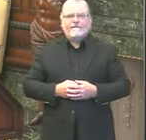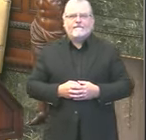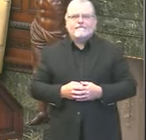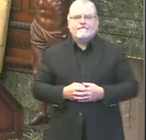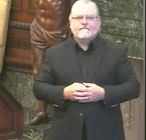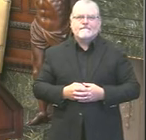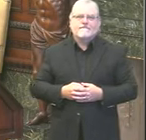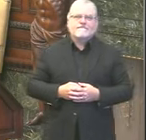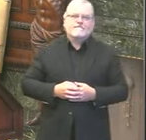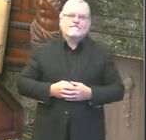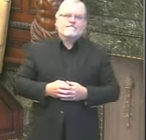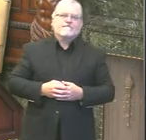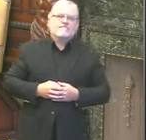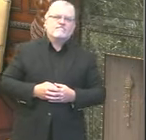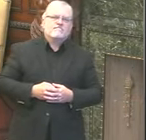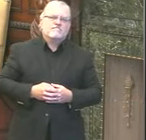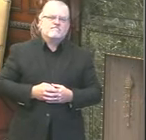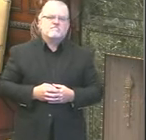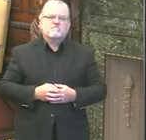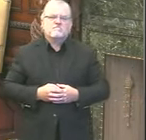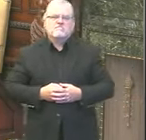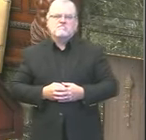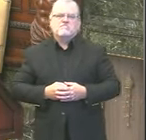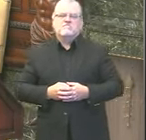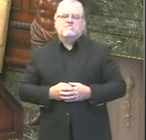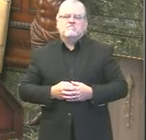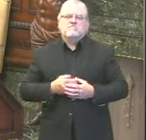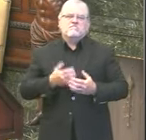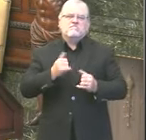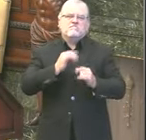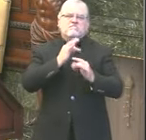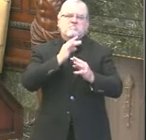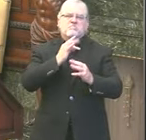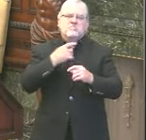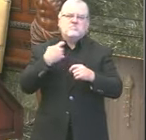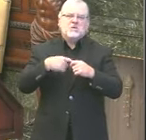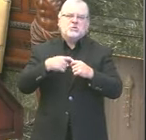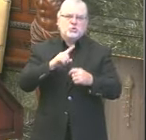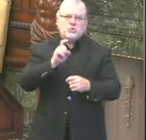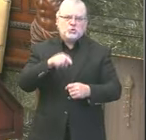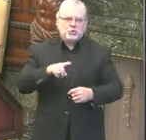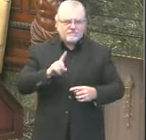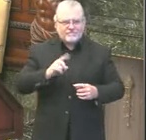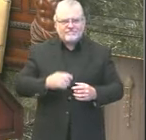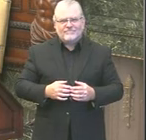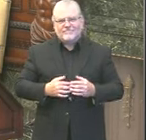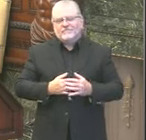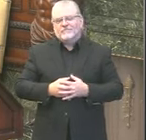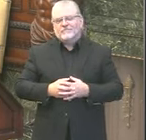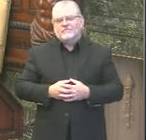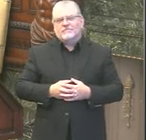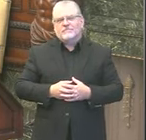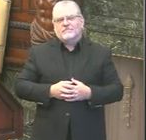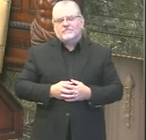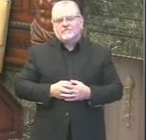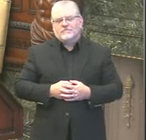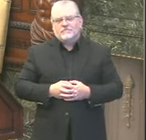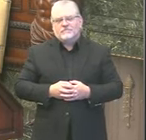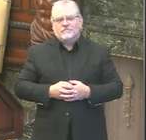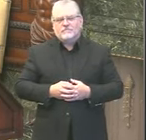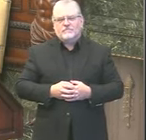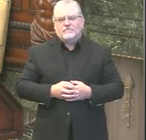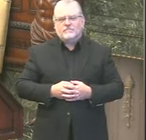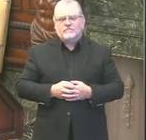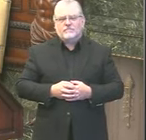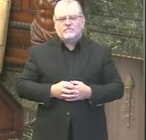cuanto a lo que viene siendo los casos de COVID-19 y que ahora hay 100 personas y puede ser que continúe creciendo